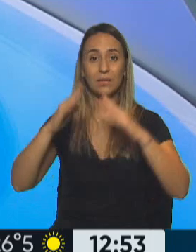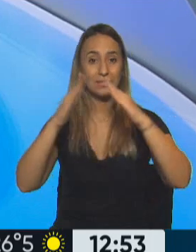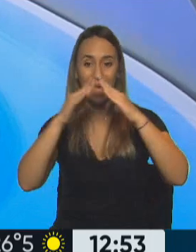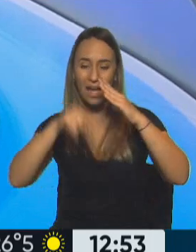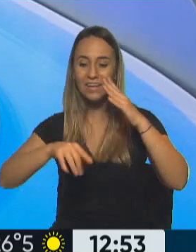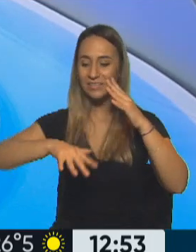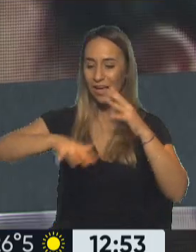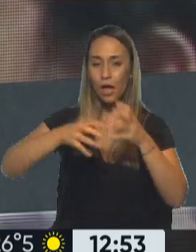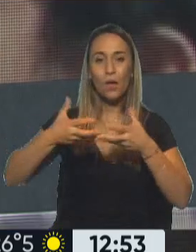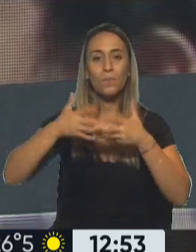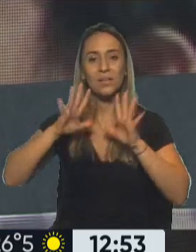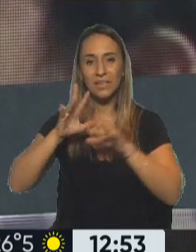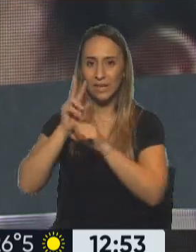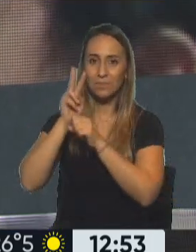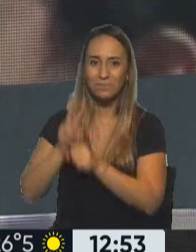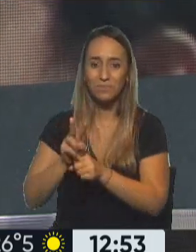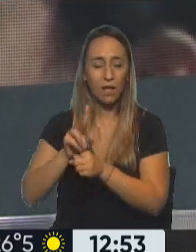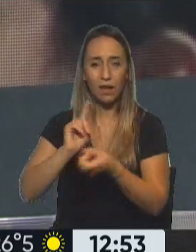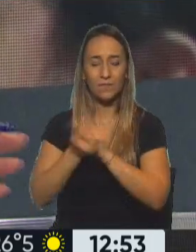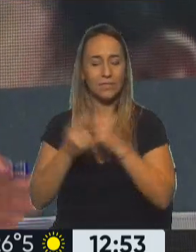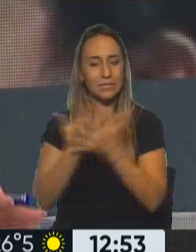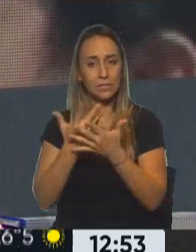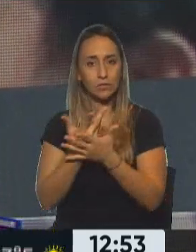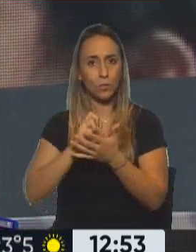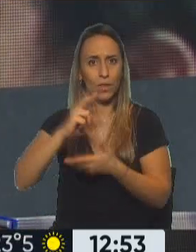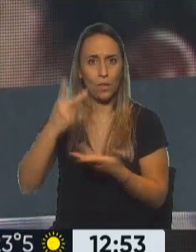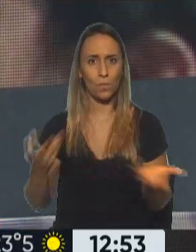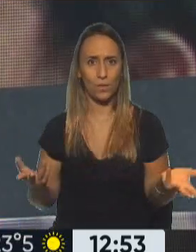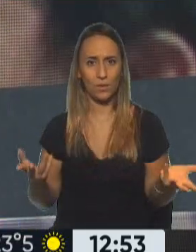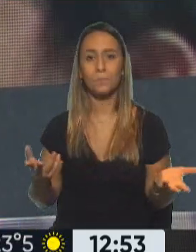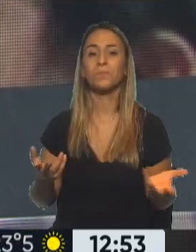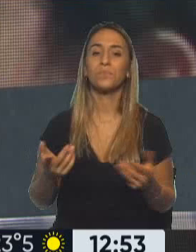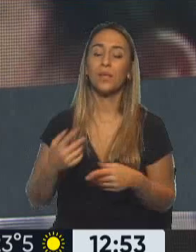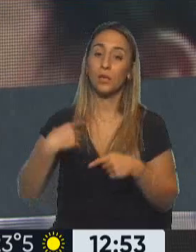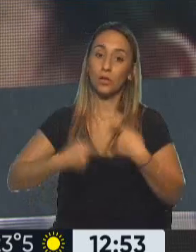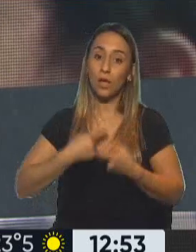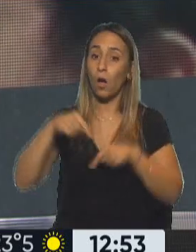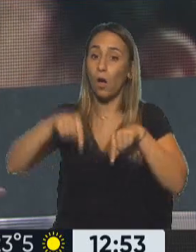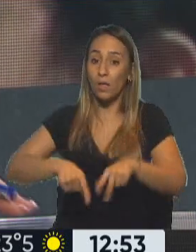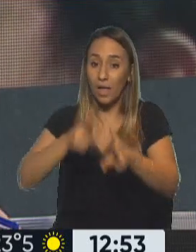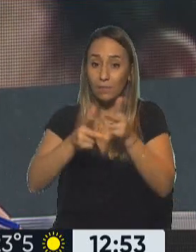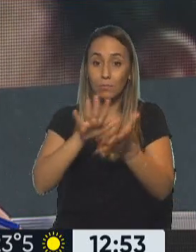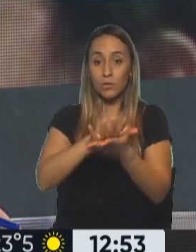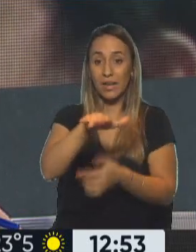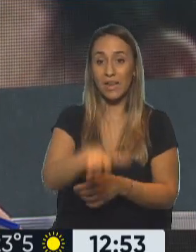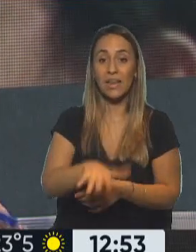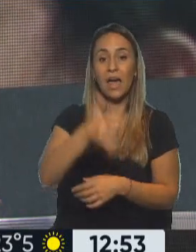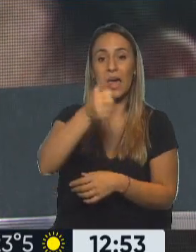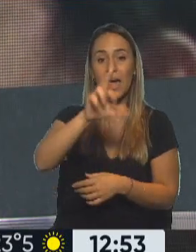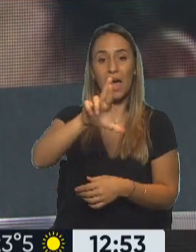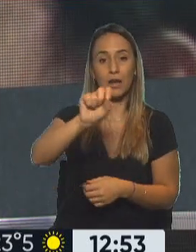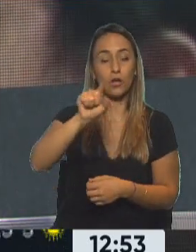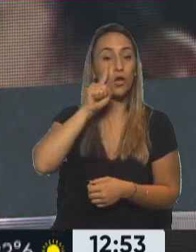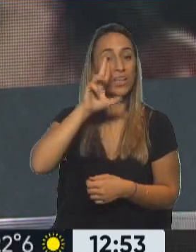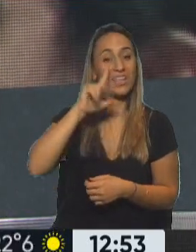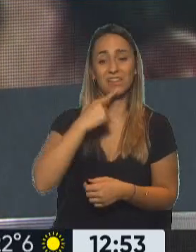infierno? Marisa, vamos a seguir hablando de este tema por lo que decíamos al principio. Hoy hablamos de la niña arcoíris, hace algunos días hablamos de Lucio